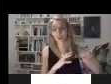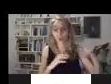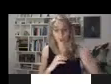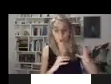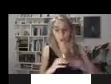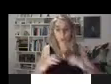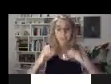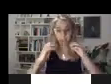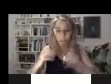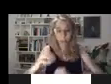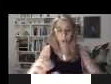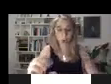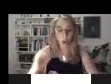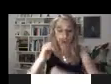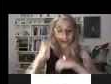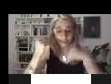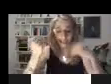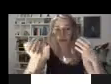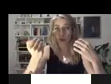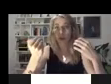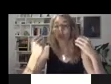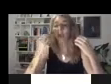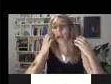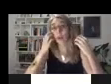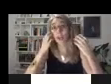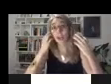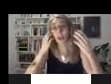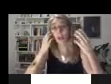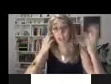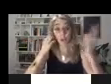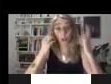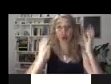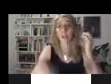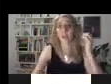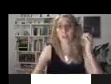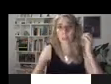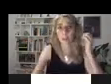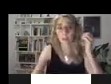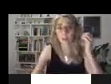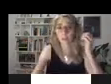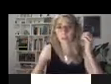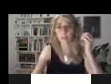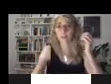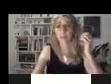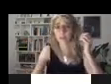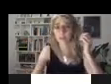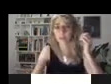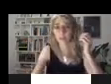y todo lo que venimos conversando a lo largo de todo este espacio.